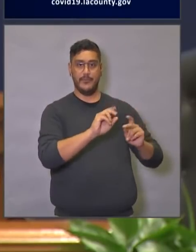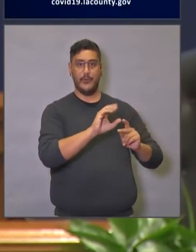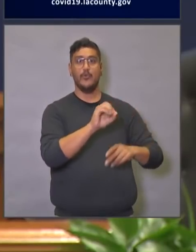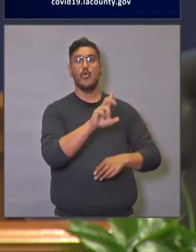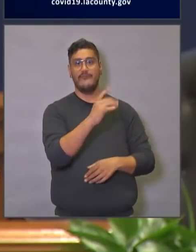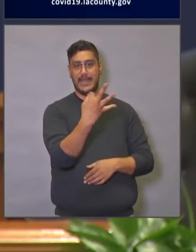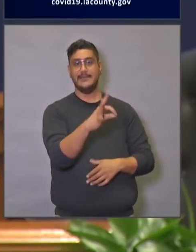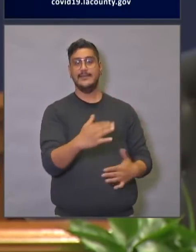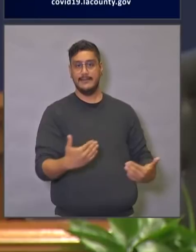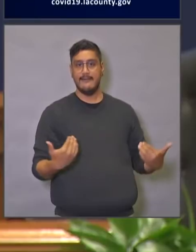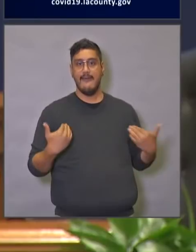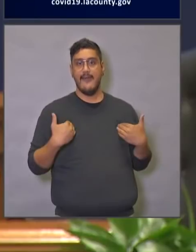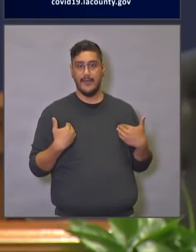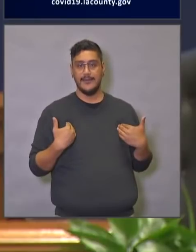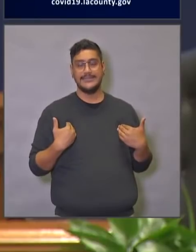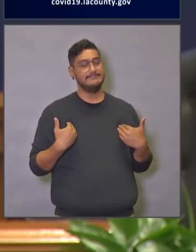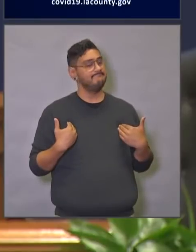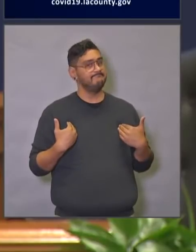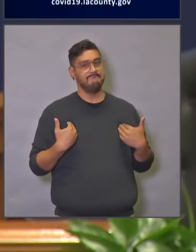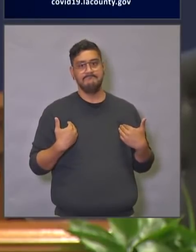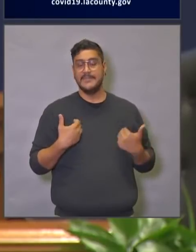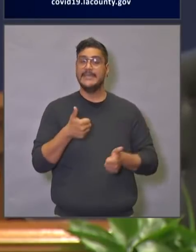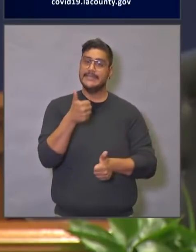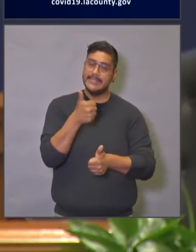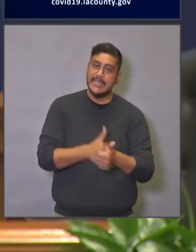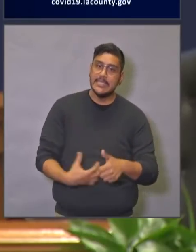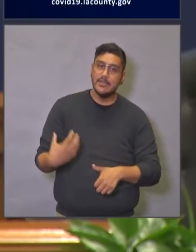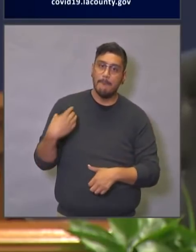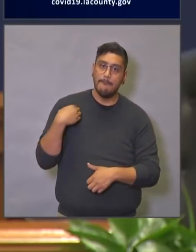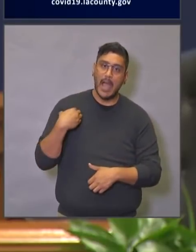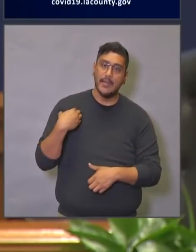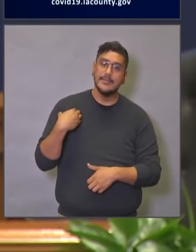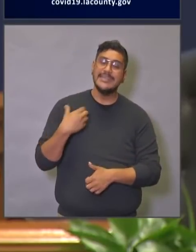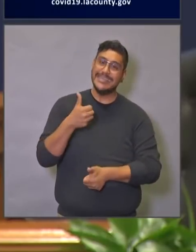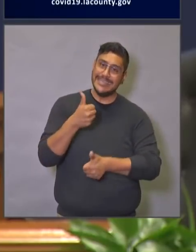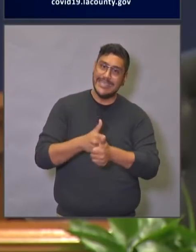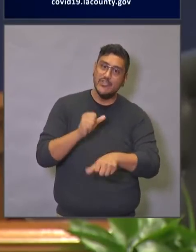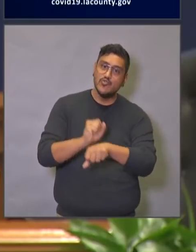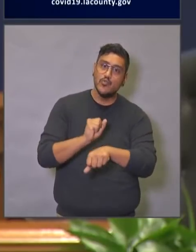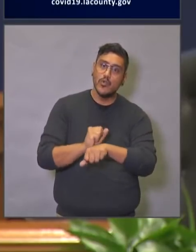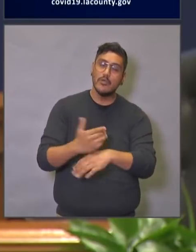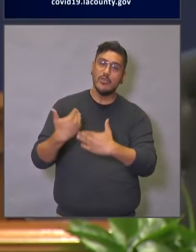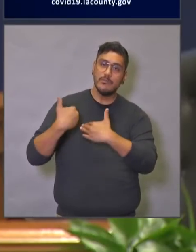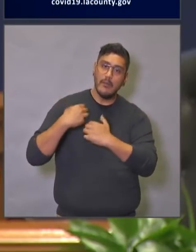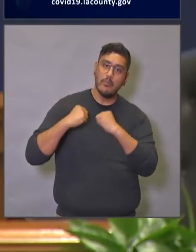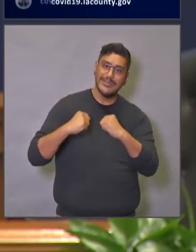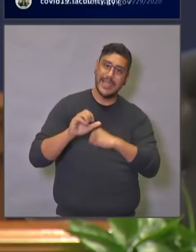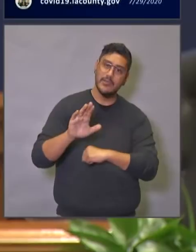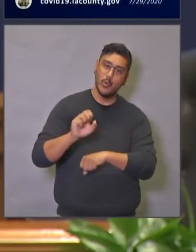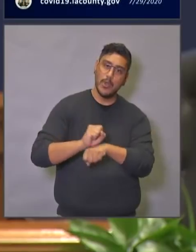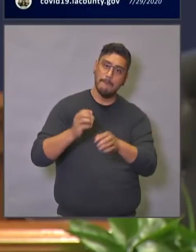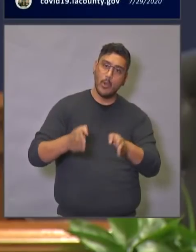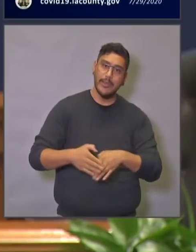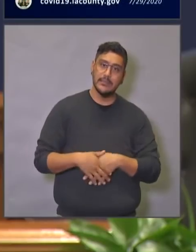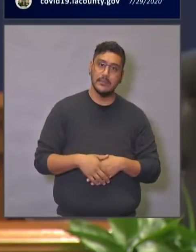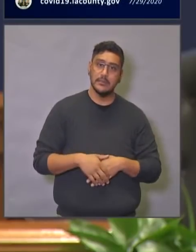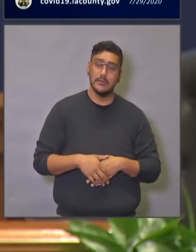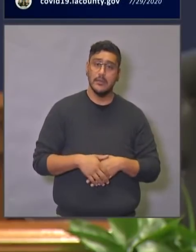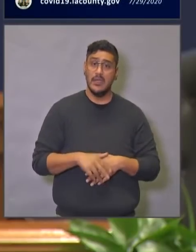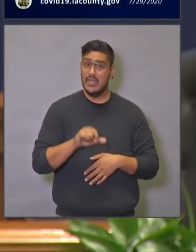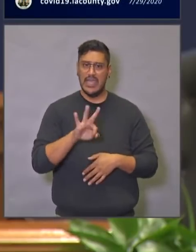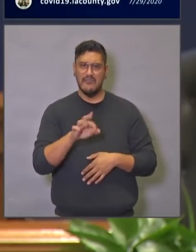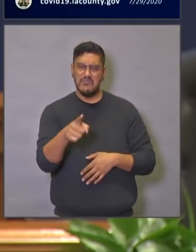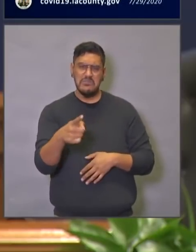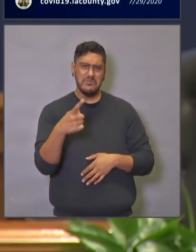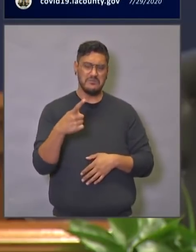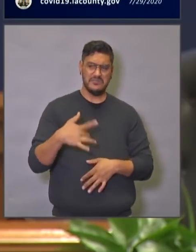de proteger a sus trabajadores. Si tienen información sobre violaciones, pueden llamar al número que aparece